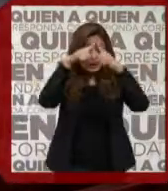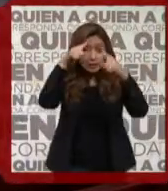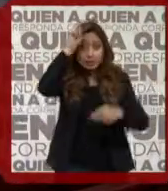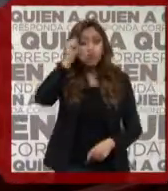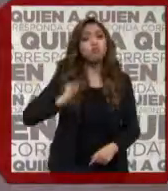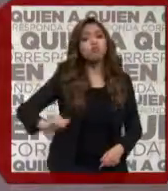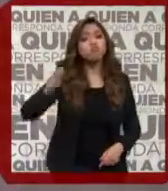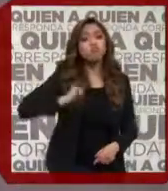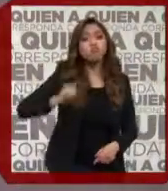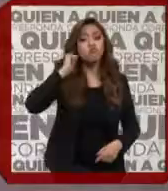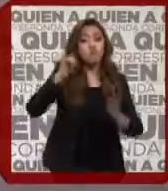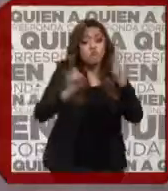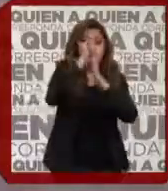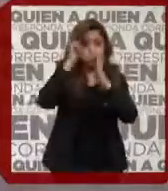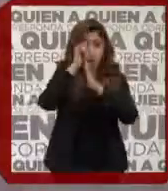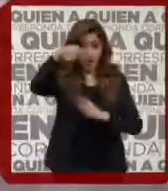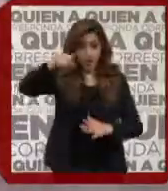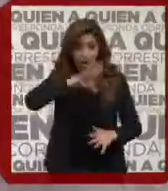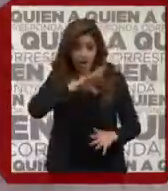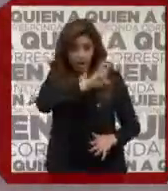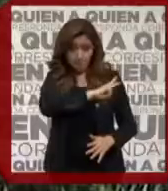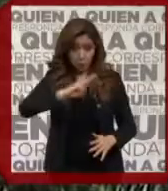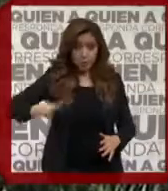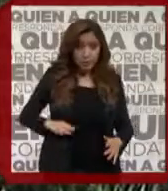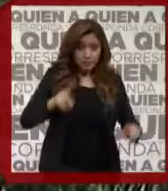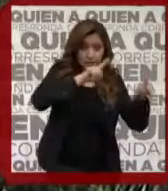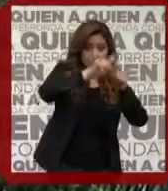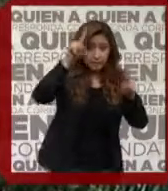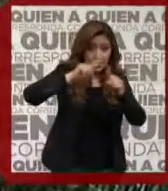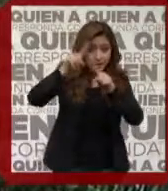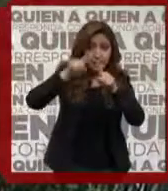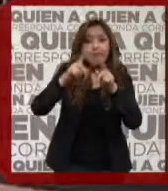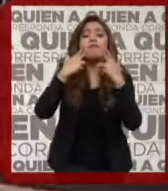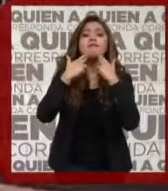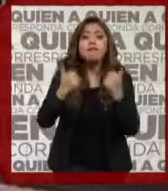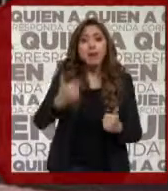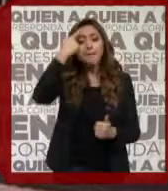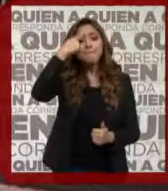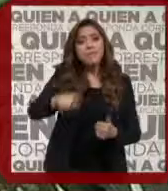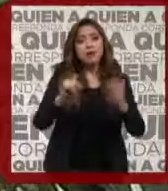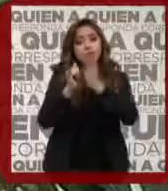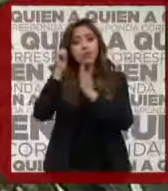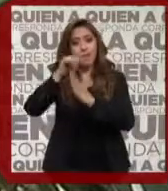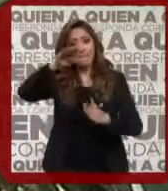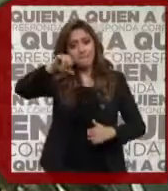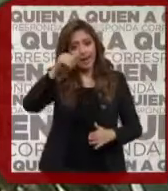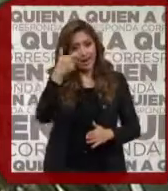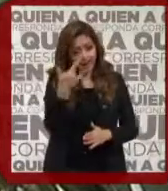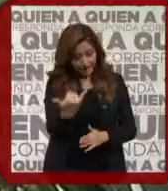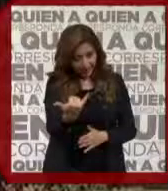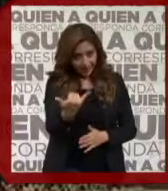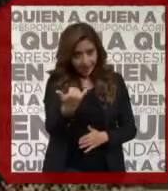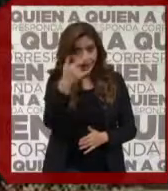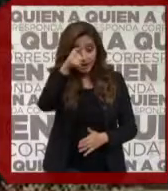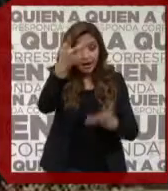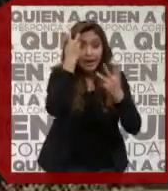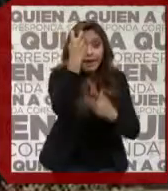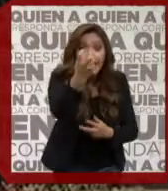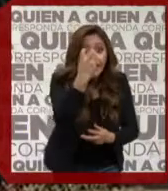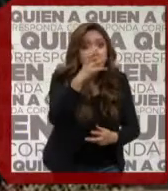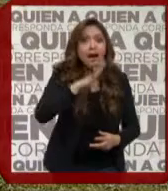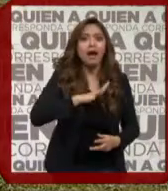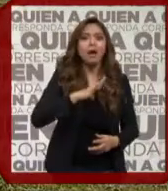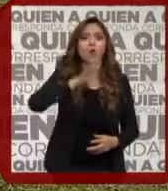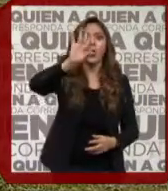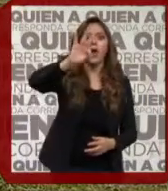de esta construcción. A las orillas del municipio existen distintos ranchos dedicados a la producción y explotación del maguey. Es uno de ellos. Cuenta con